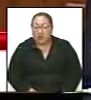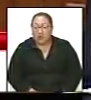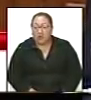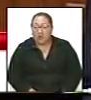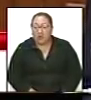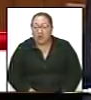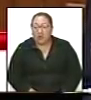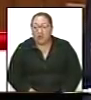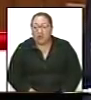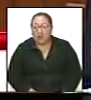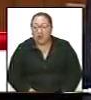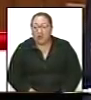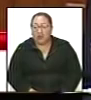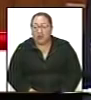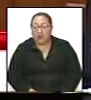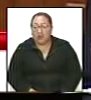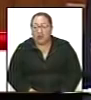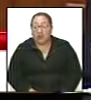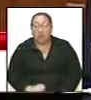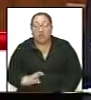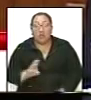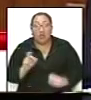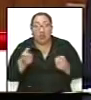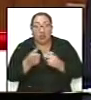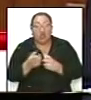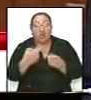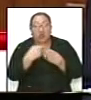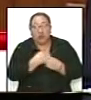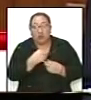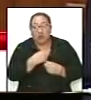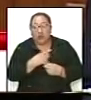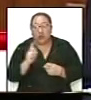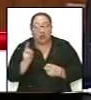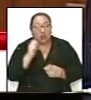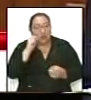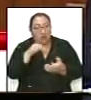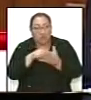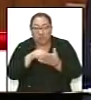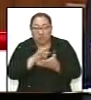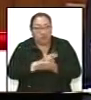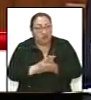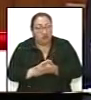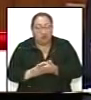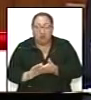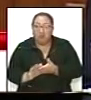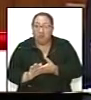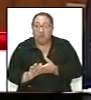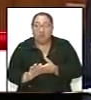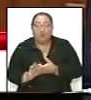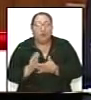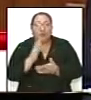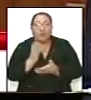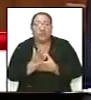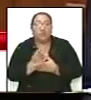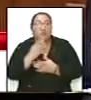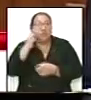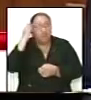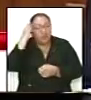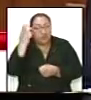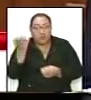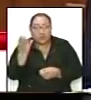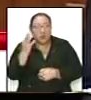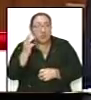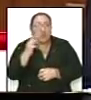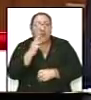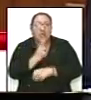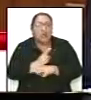y tal como corresponde determinar al Congreso, no se han observado motivaciones de índole política o